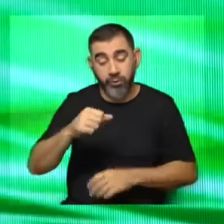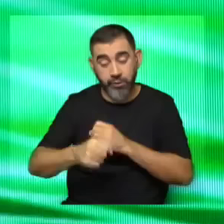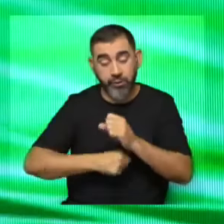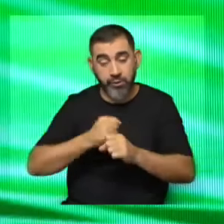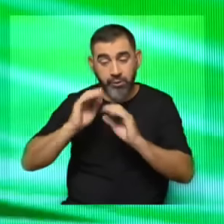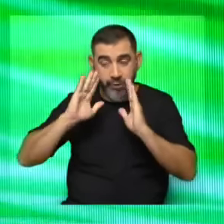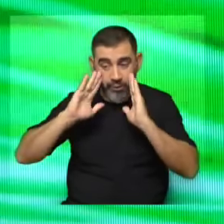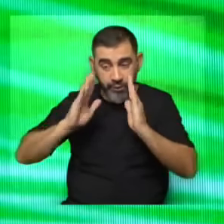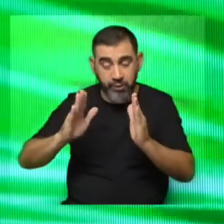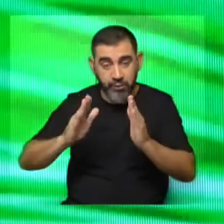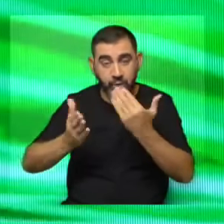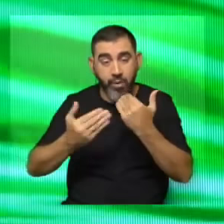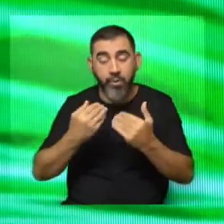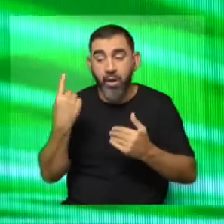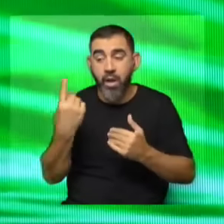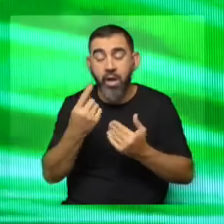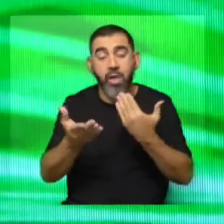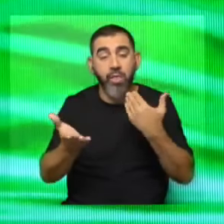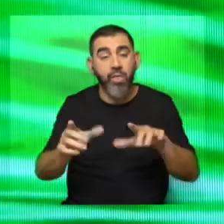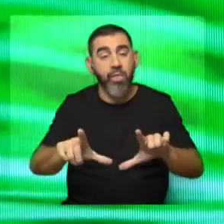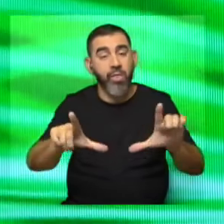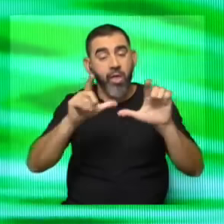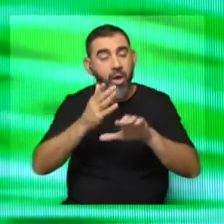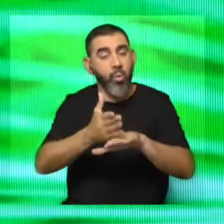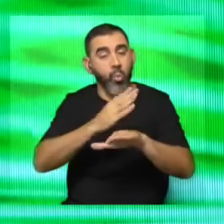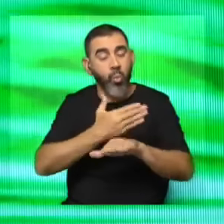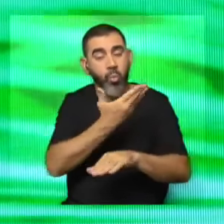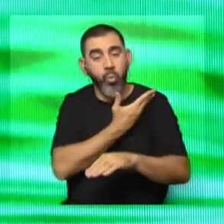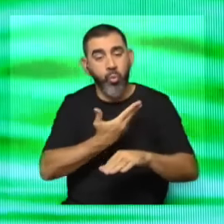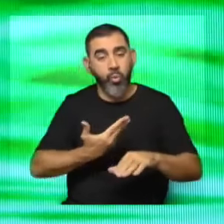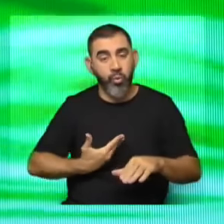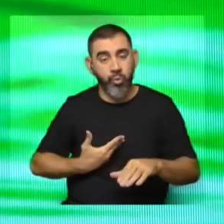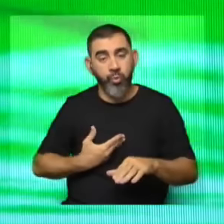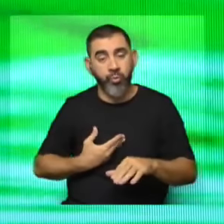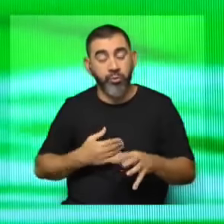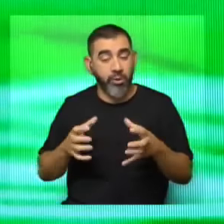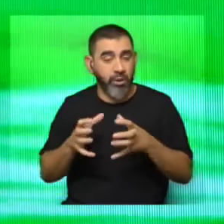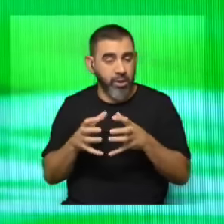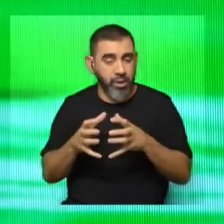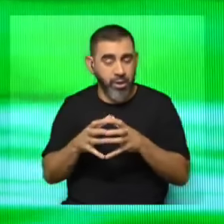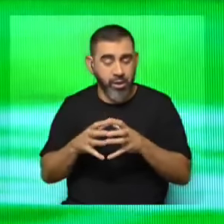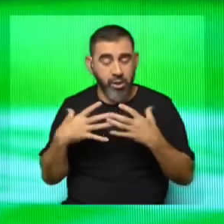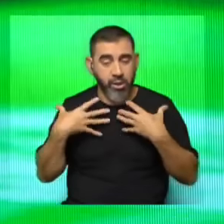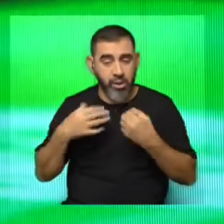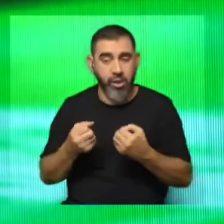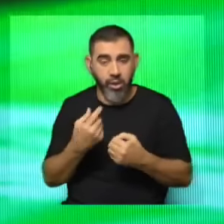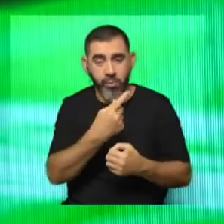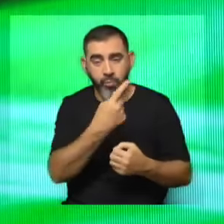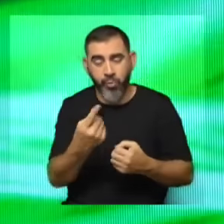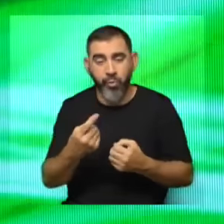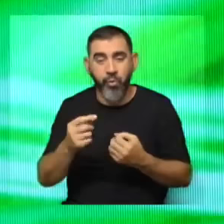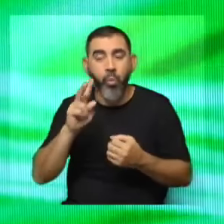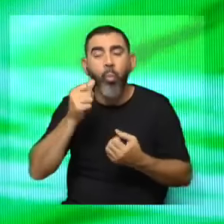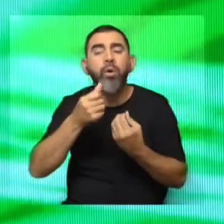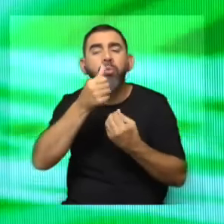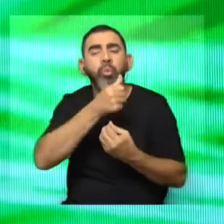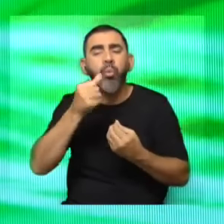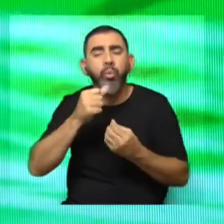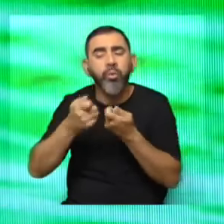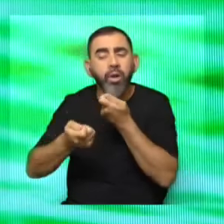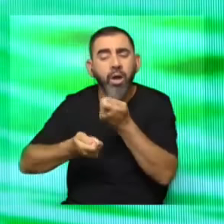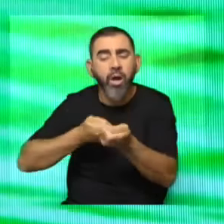focalizarnos en hablar con todos los candidatos este la presidencia con sus equipos relacionados con el tema de salud para ver qué soluciones podemos